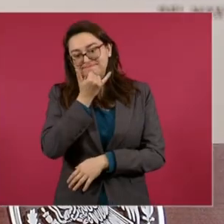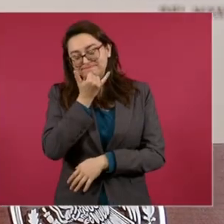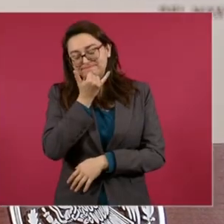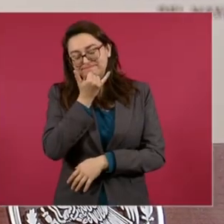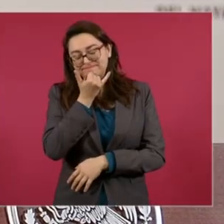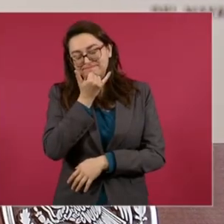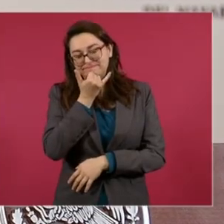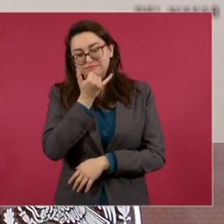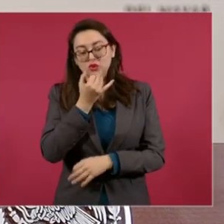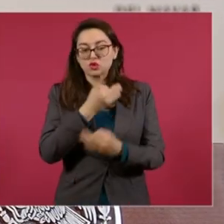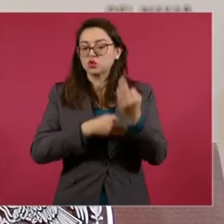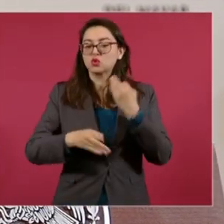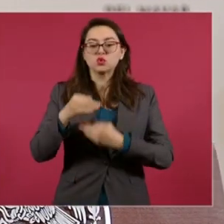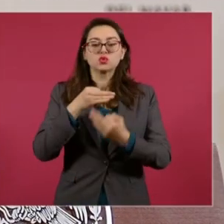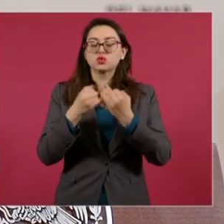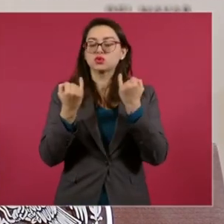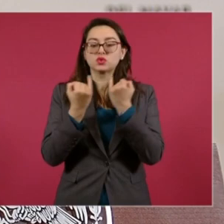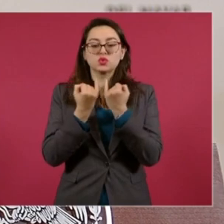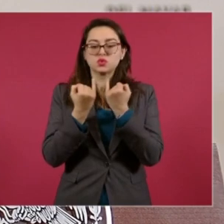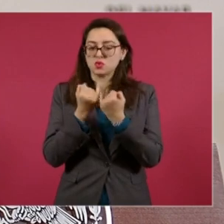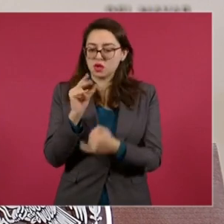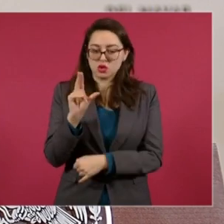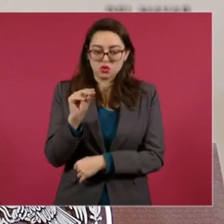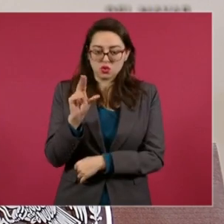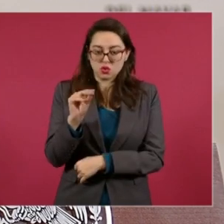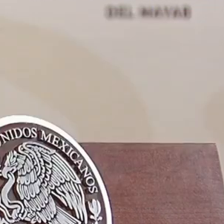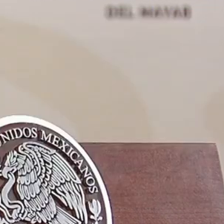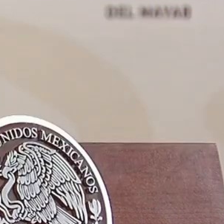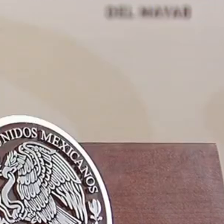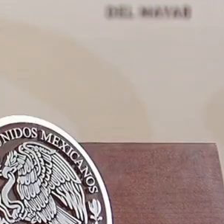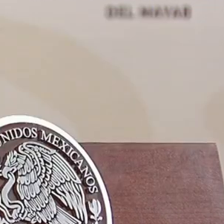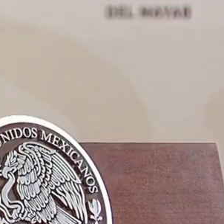iguales, pero a ver si le quitan el nombre